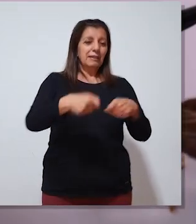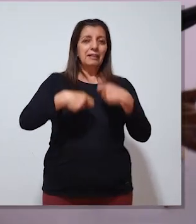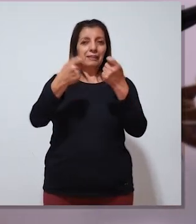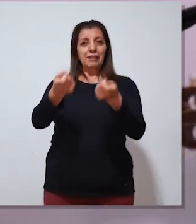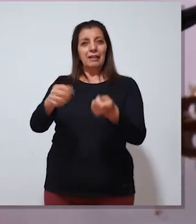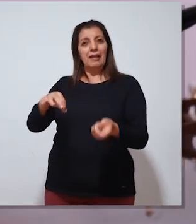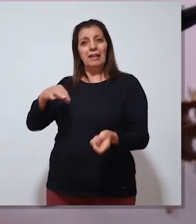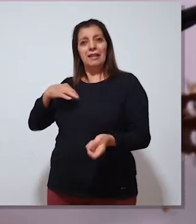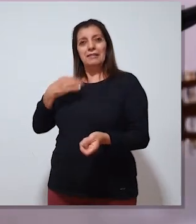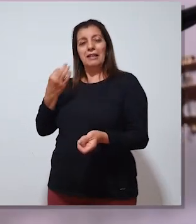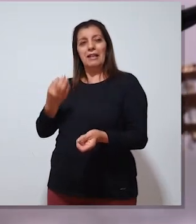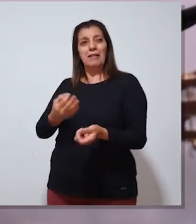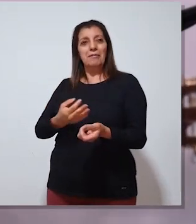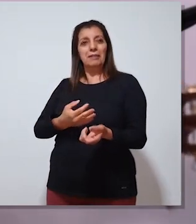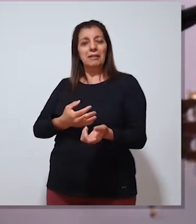sin